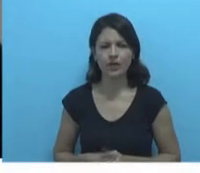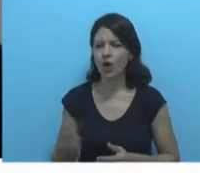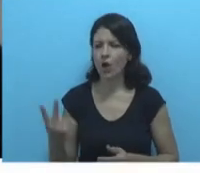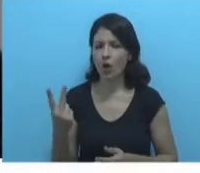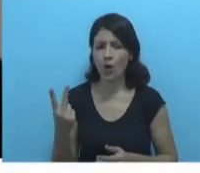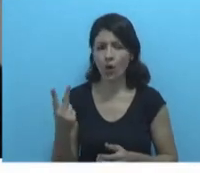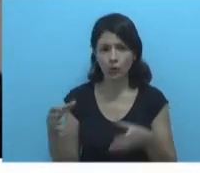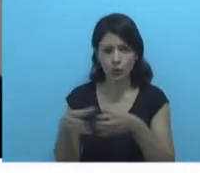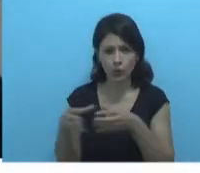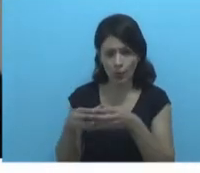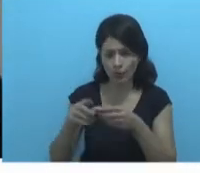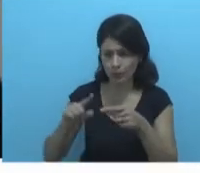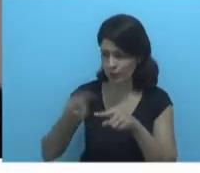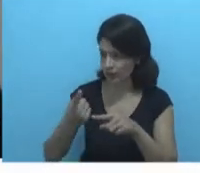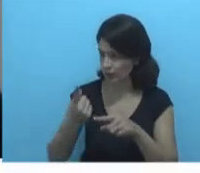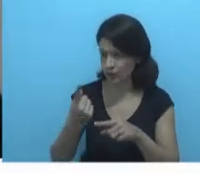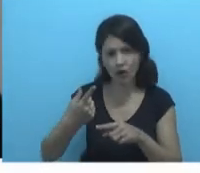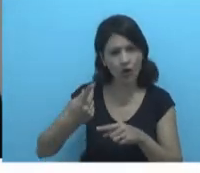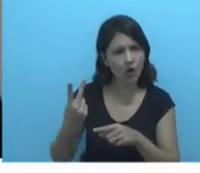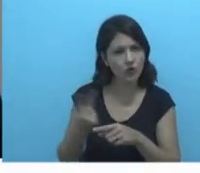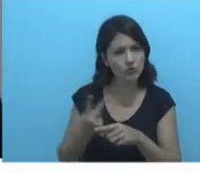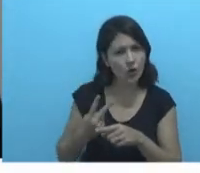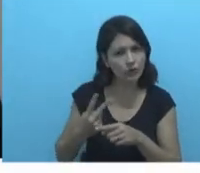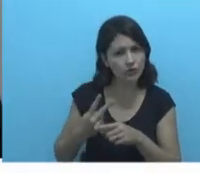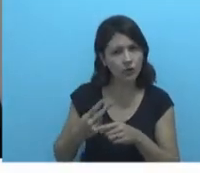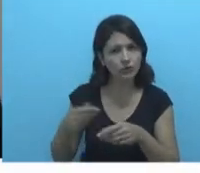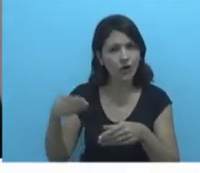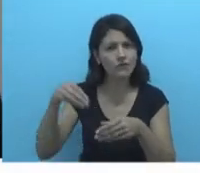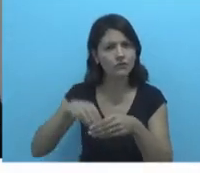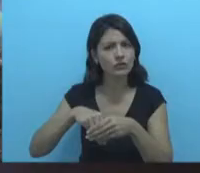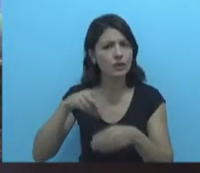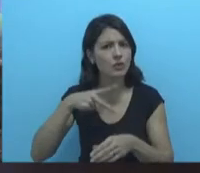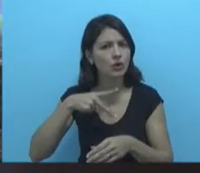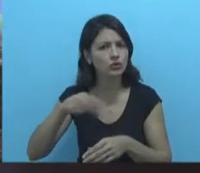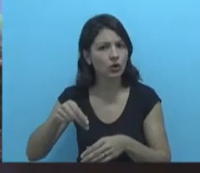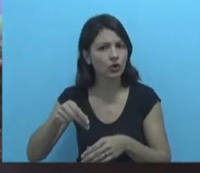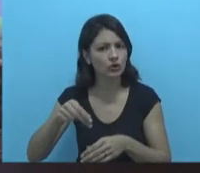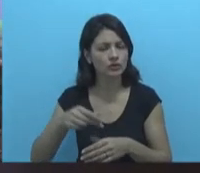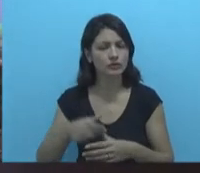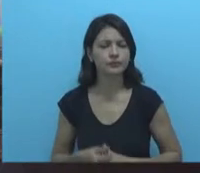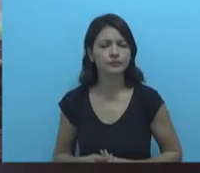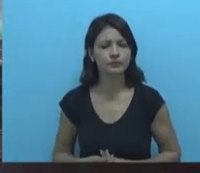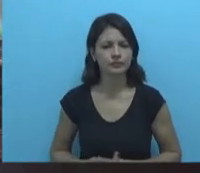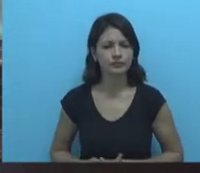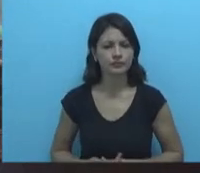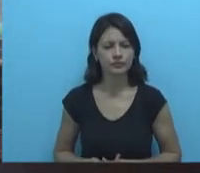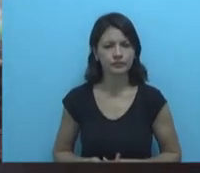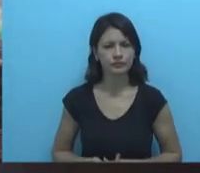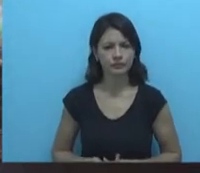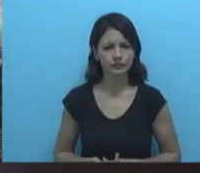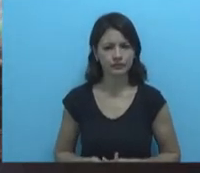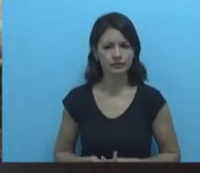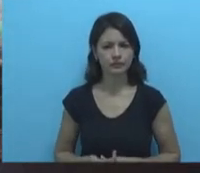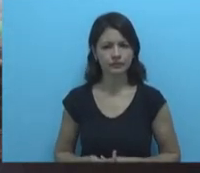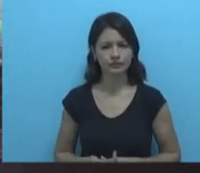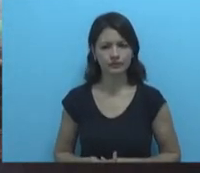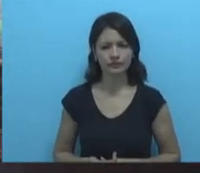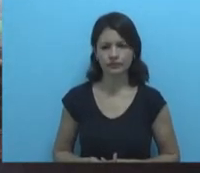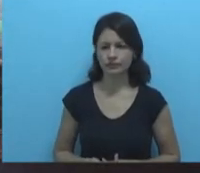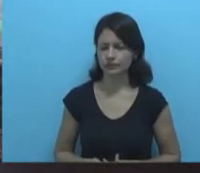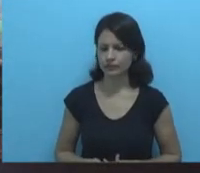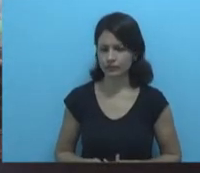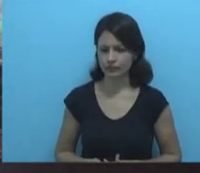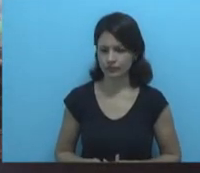negativo de este proyecto. Bueno, sí, queda, presidente. Sí. Ah, yo pido la. ¿Quién pide la palabra?